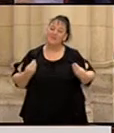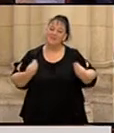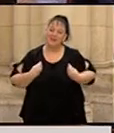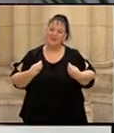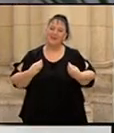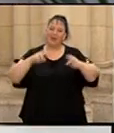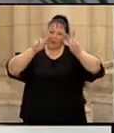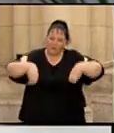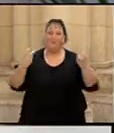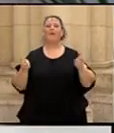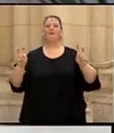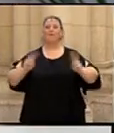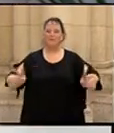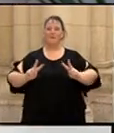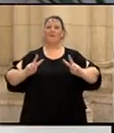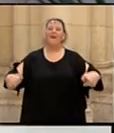reactivado día tras día